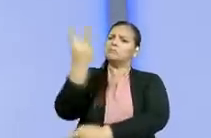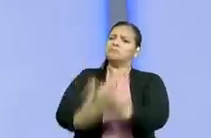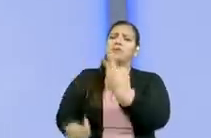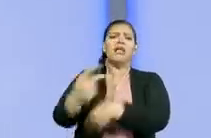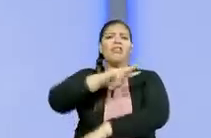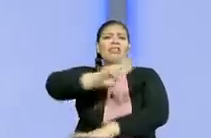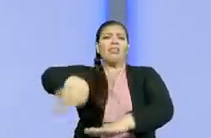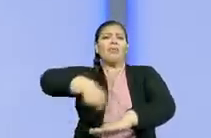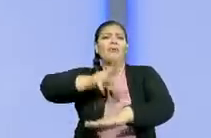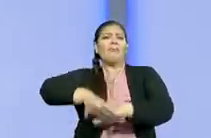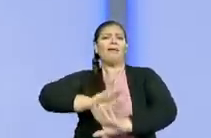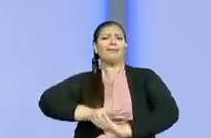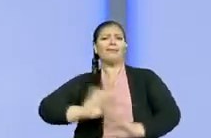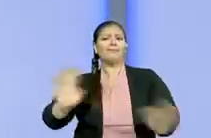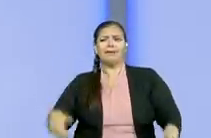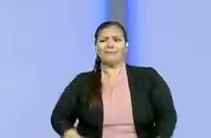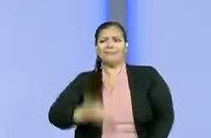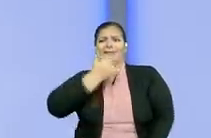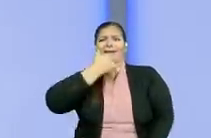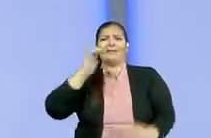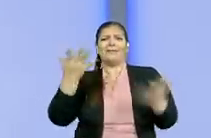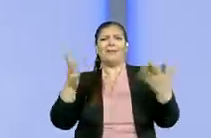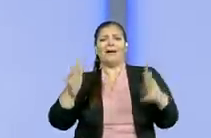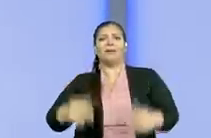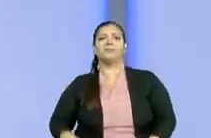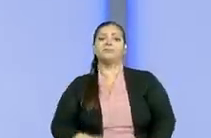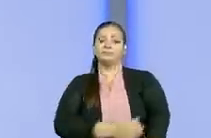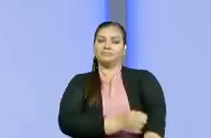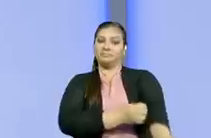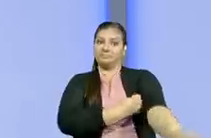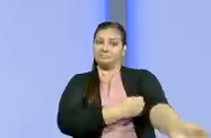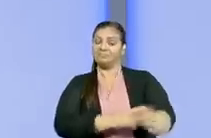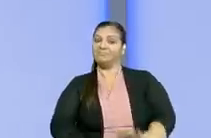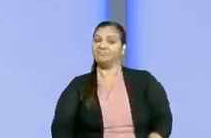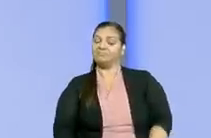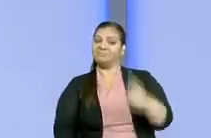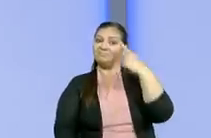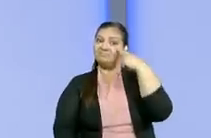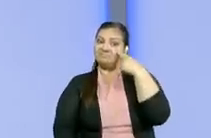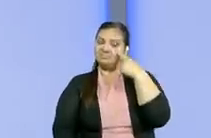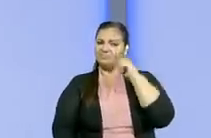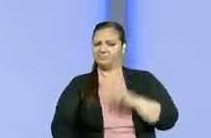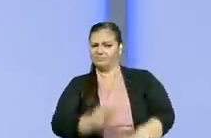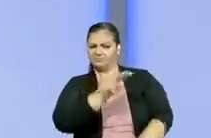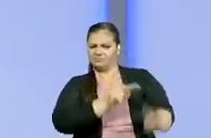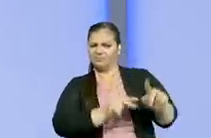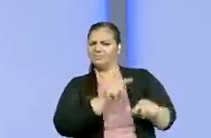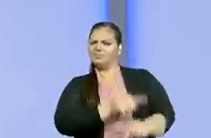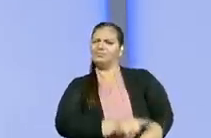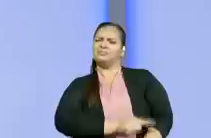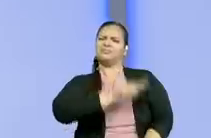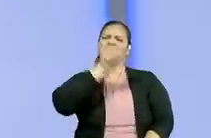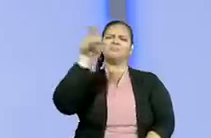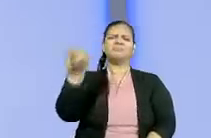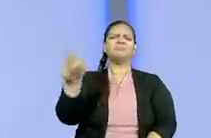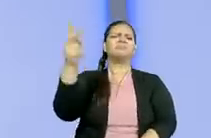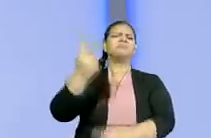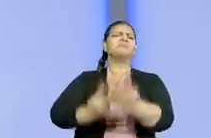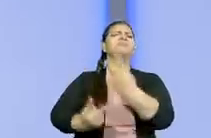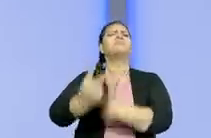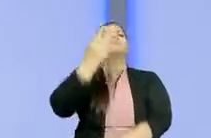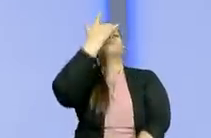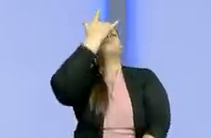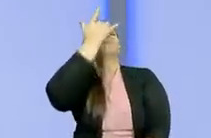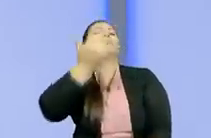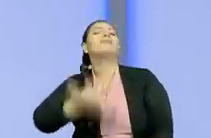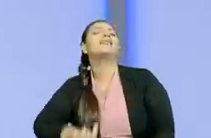motivado la indignación ciudadana. Hay temas de carácter legales, penales, pero también hay de carácter ético. No es lógico